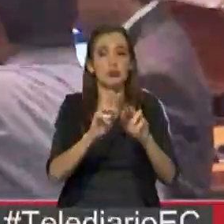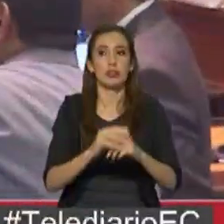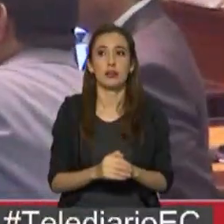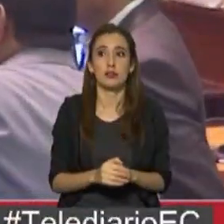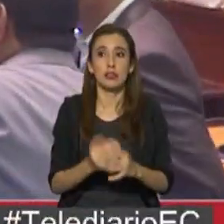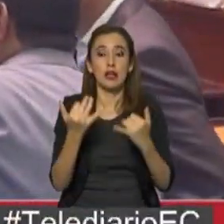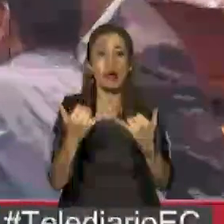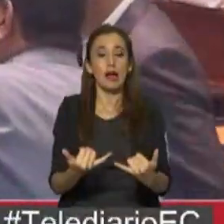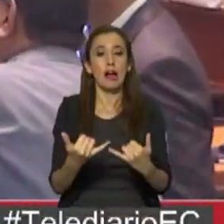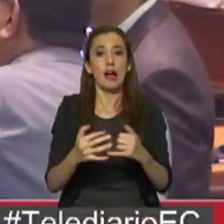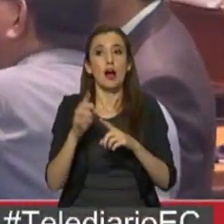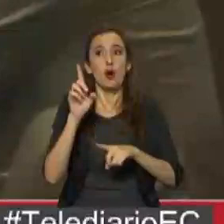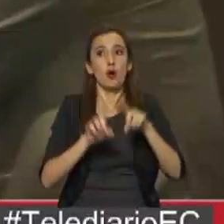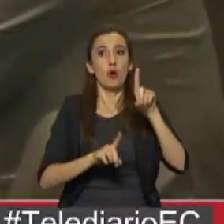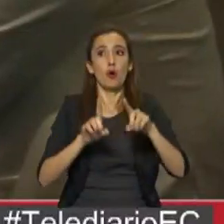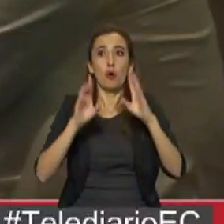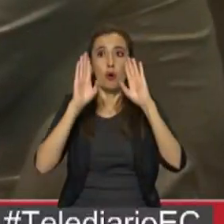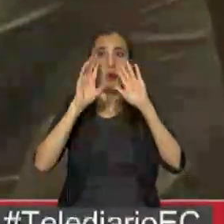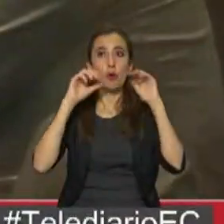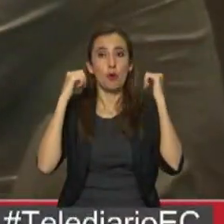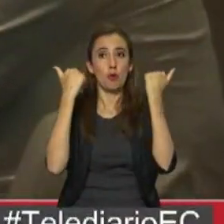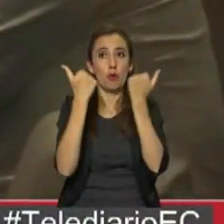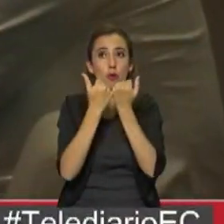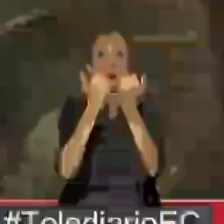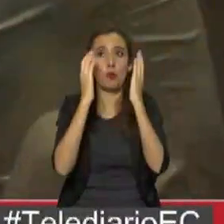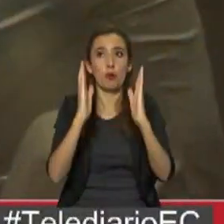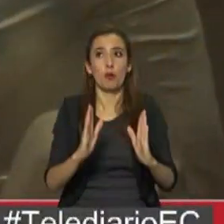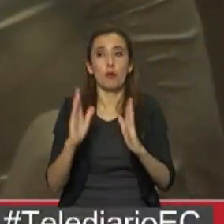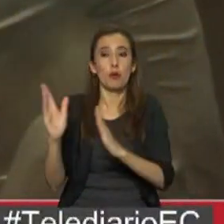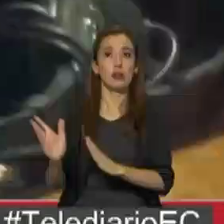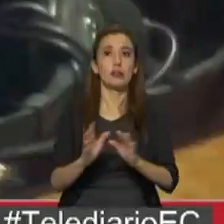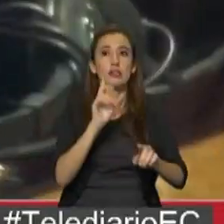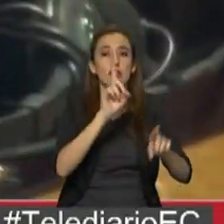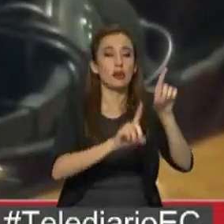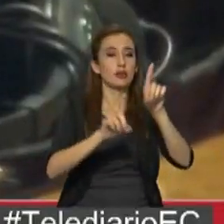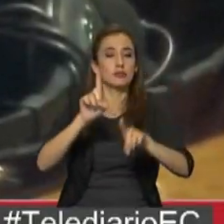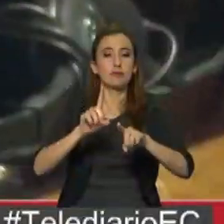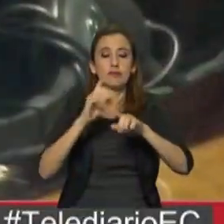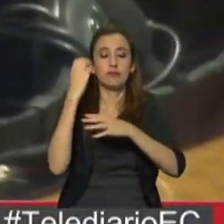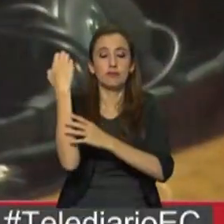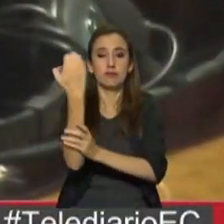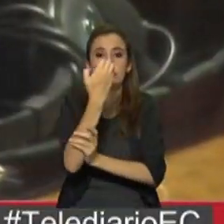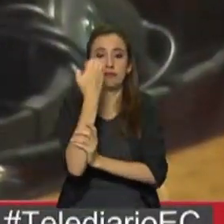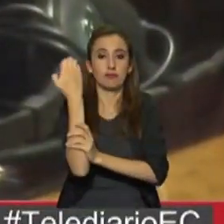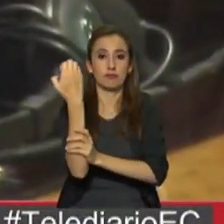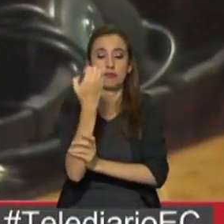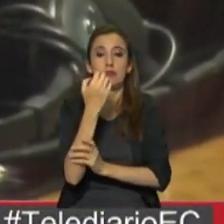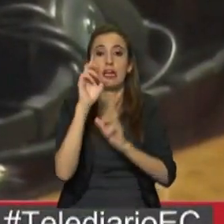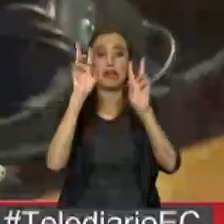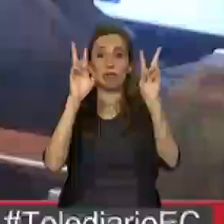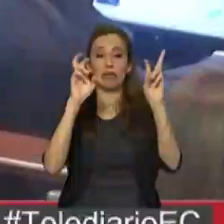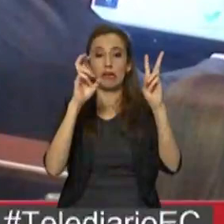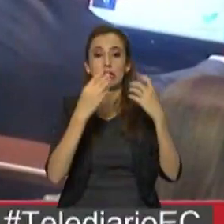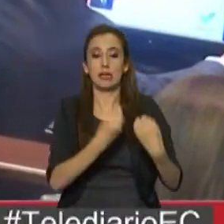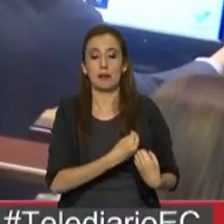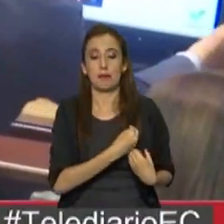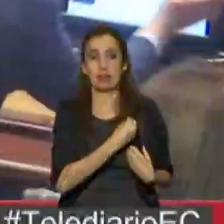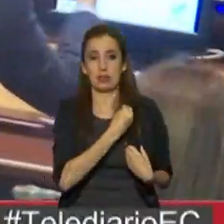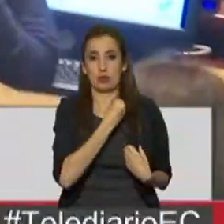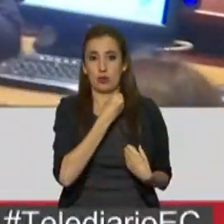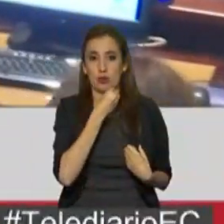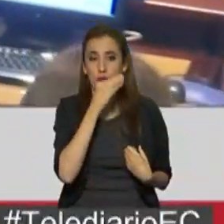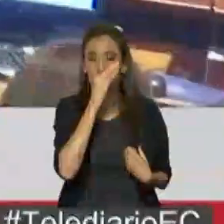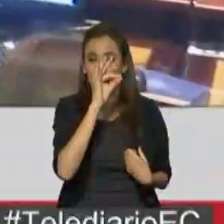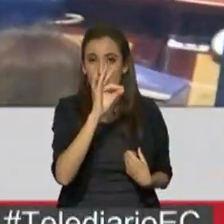los legisladores son el centro de atención del escenario en el que se desarrolla la emergencia sanitaria en el ecuador por el kobe 19 pues la pelota